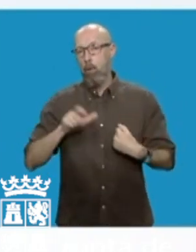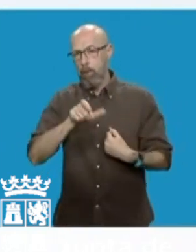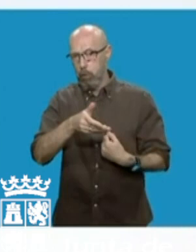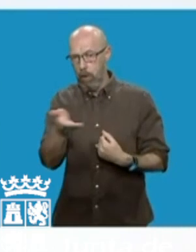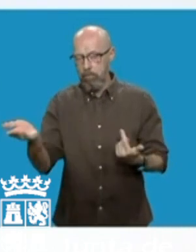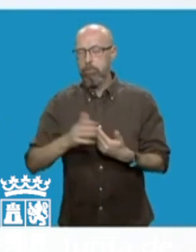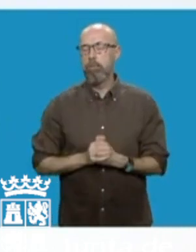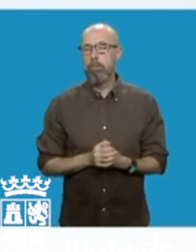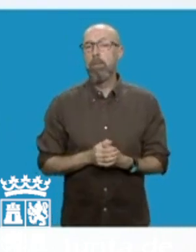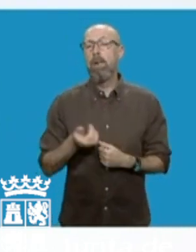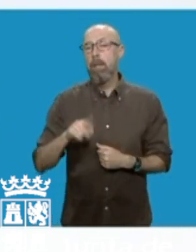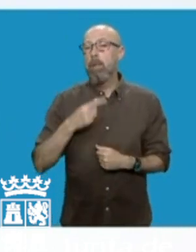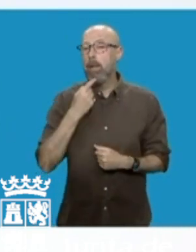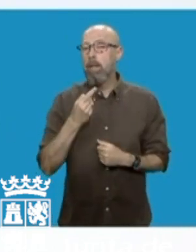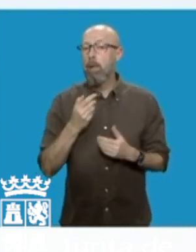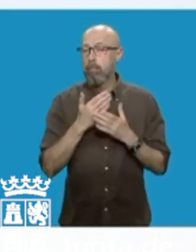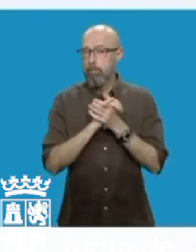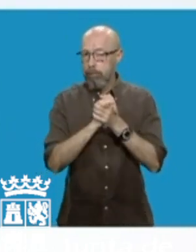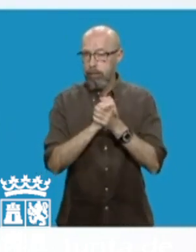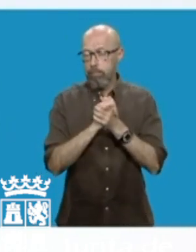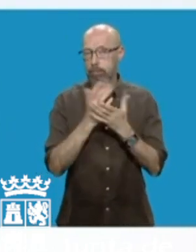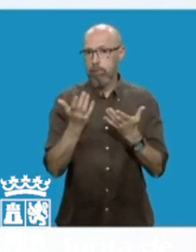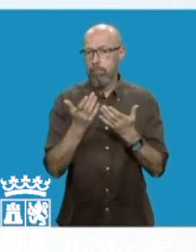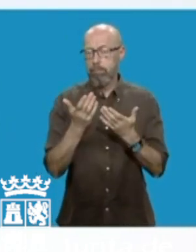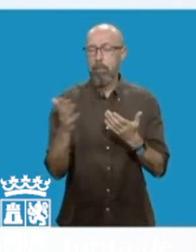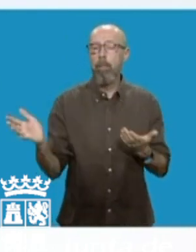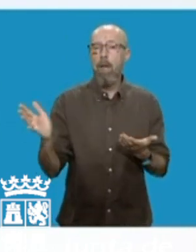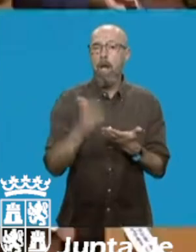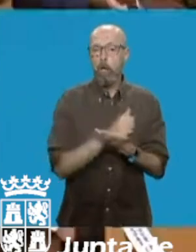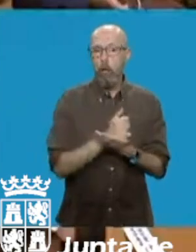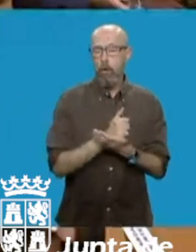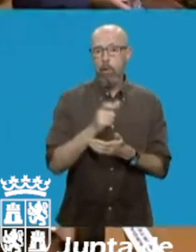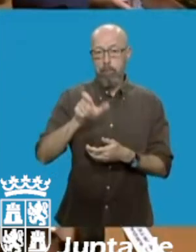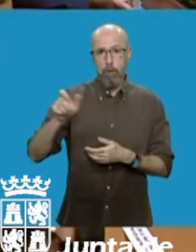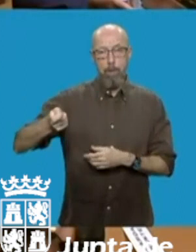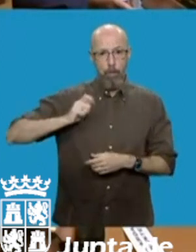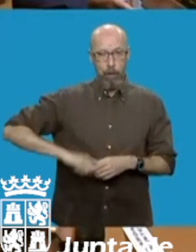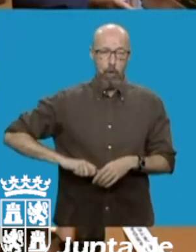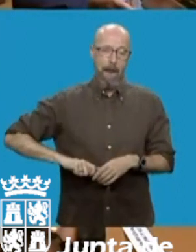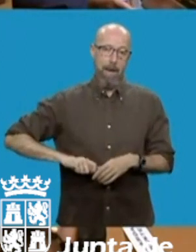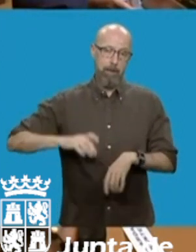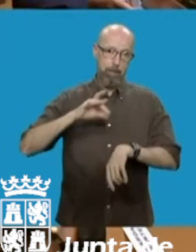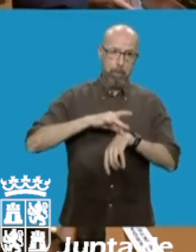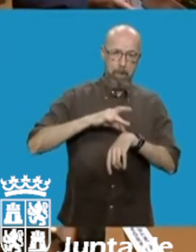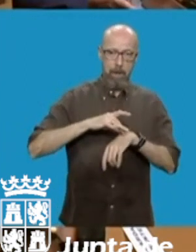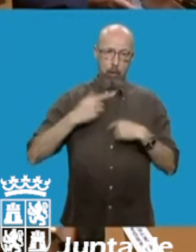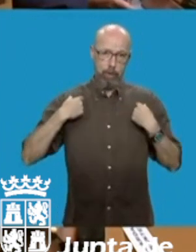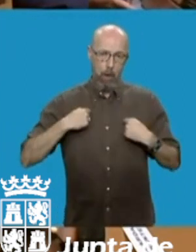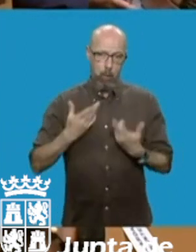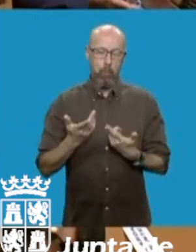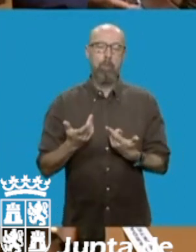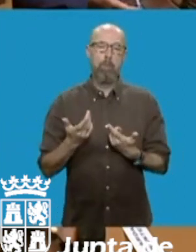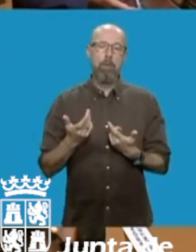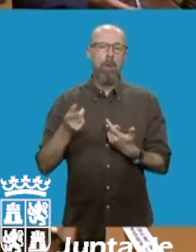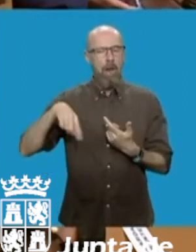lugar, me gustaría felicitar públicamente a todos los profesionales sanitarios que están dedicando su tiempo,